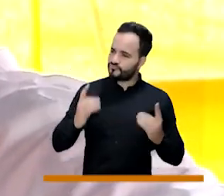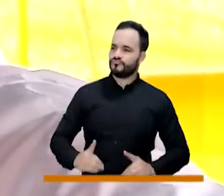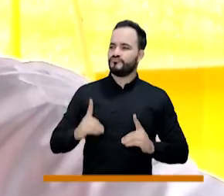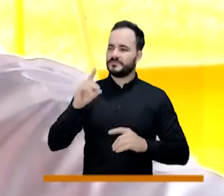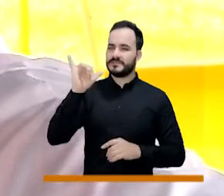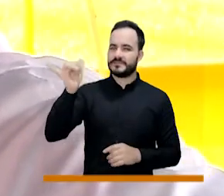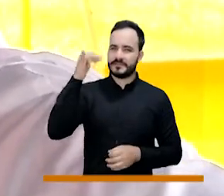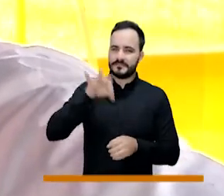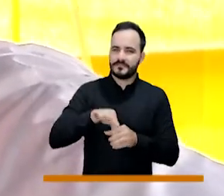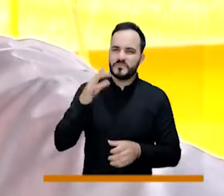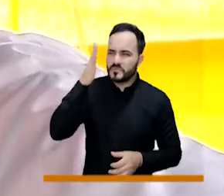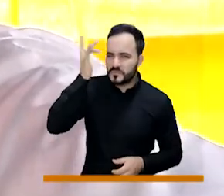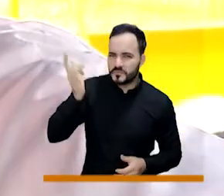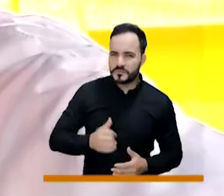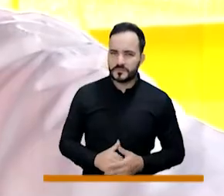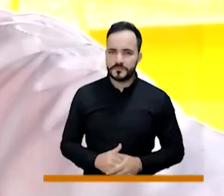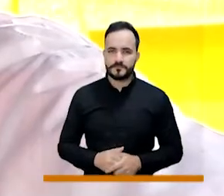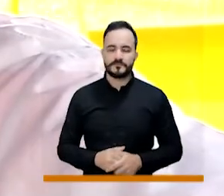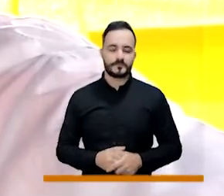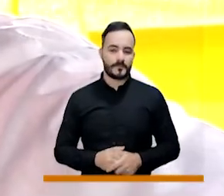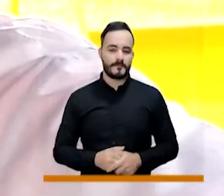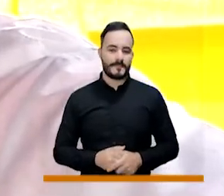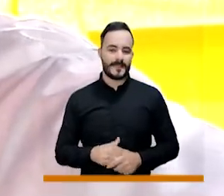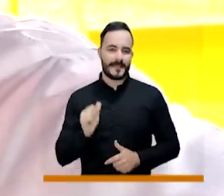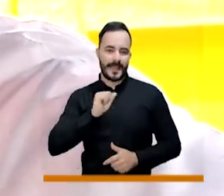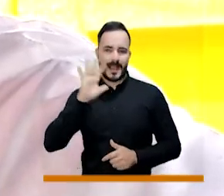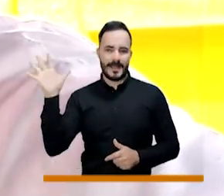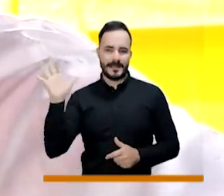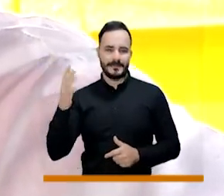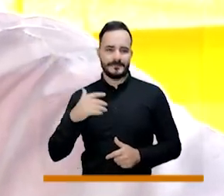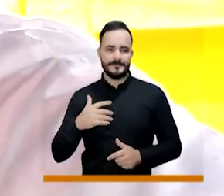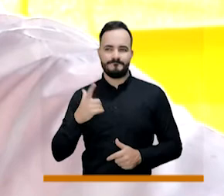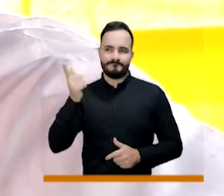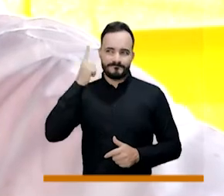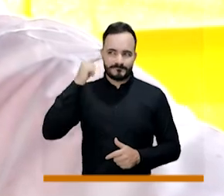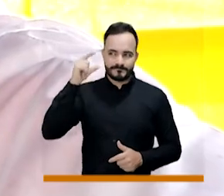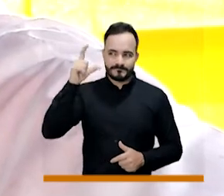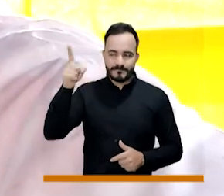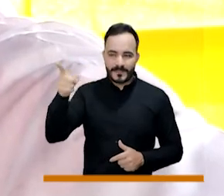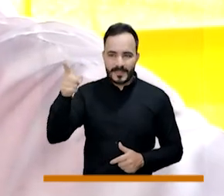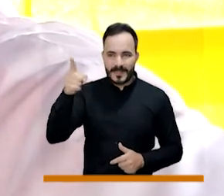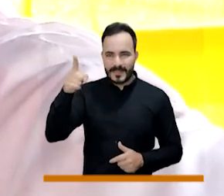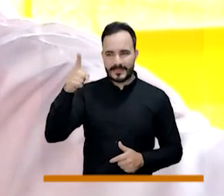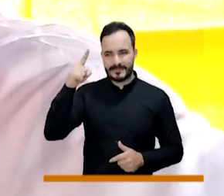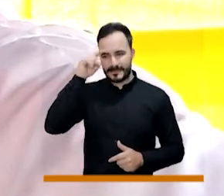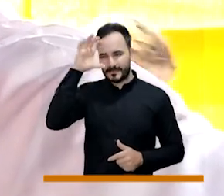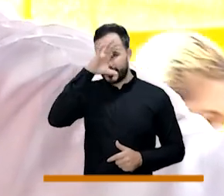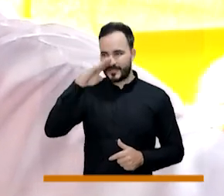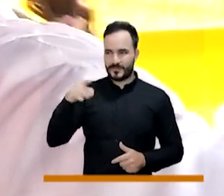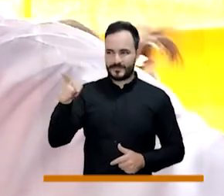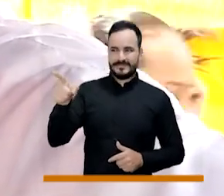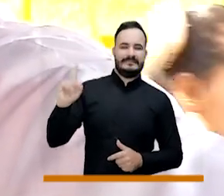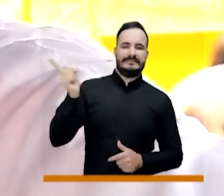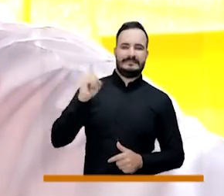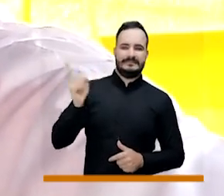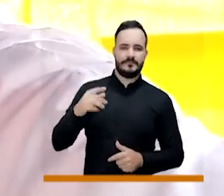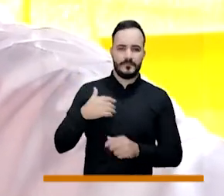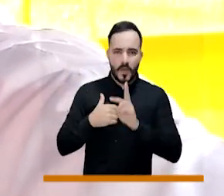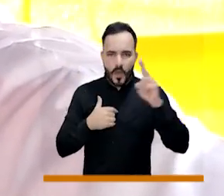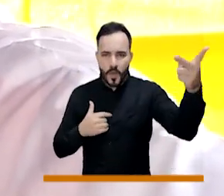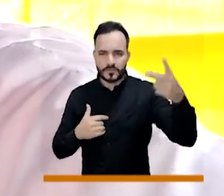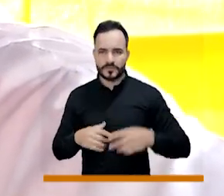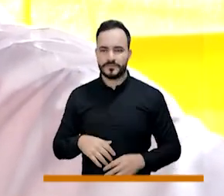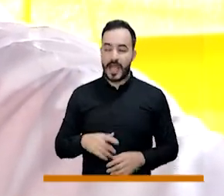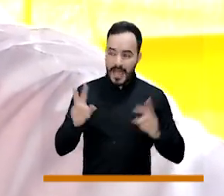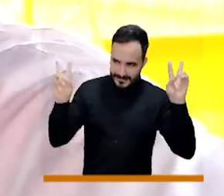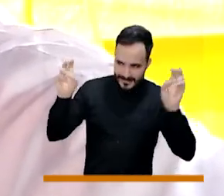qué decidió que sí va a votar? Porque para que no se monte Petro, sino monte otro distinto.